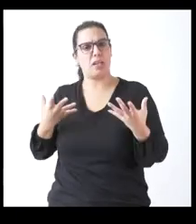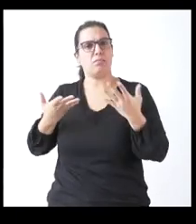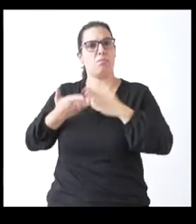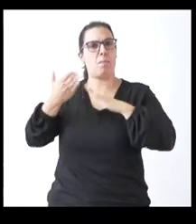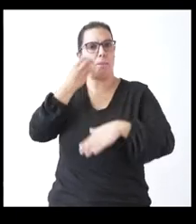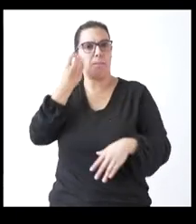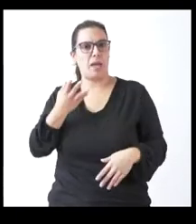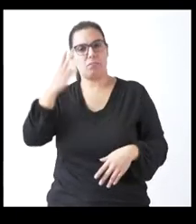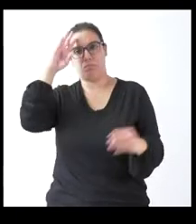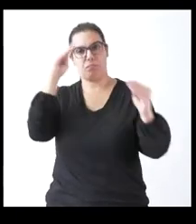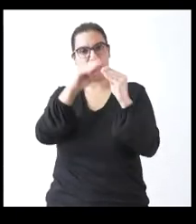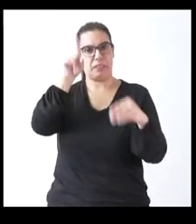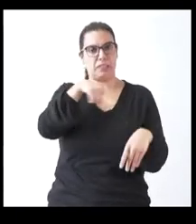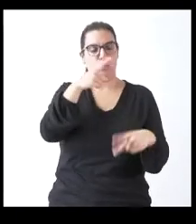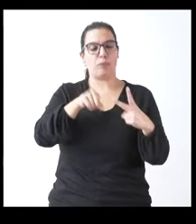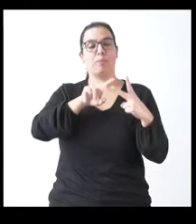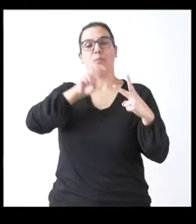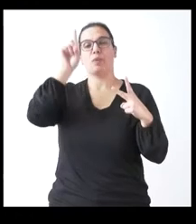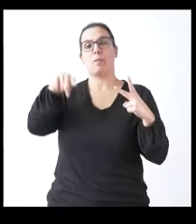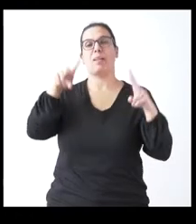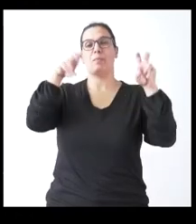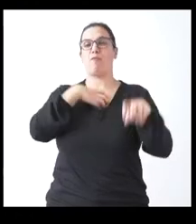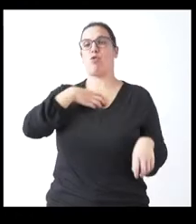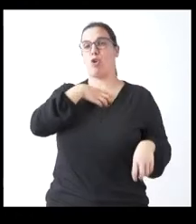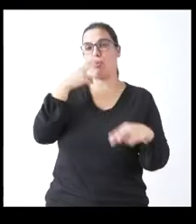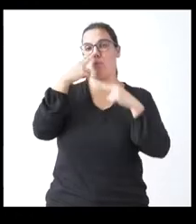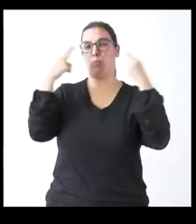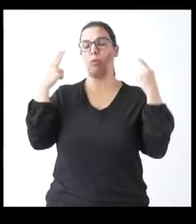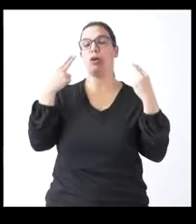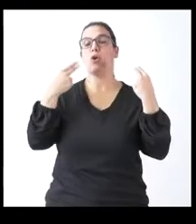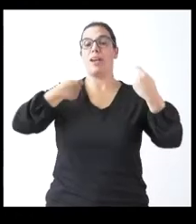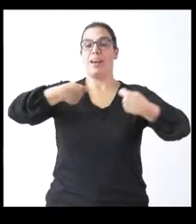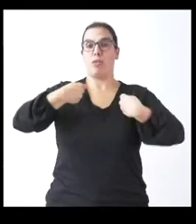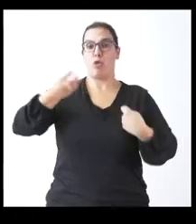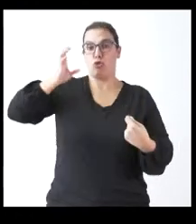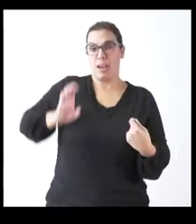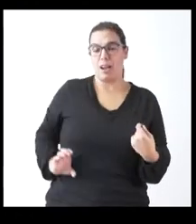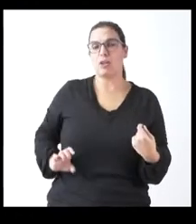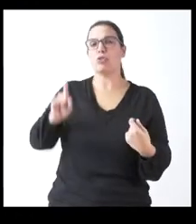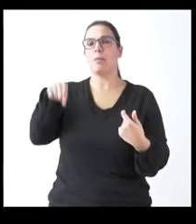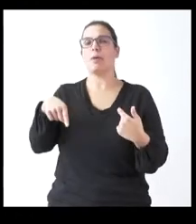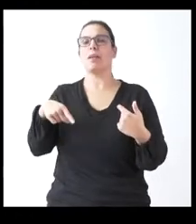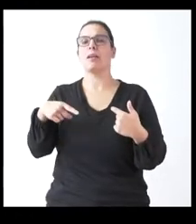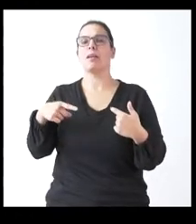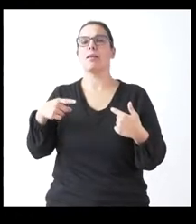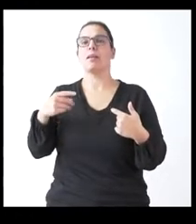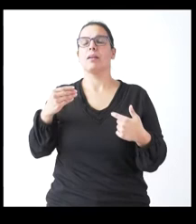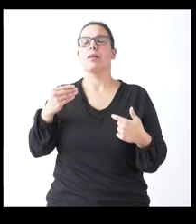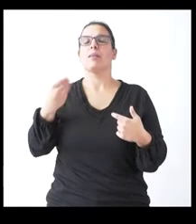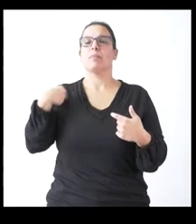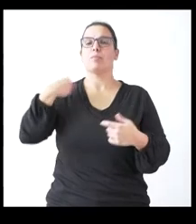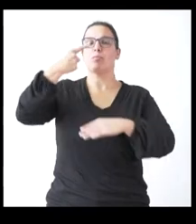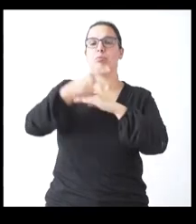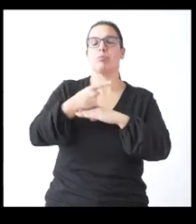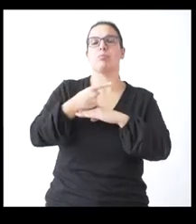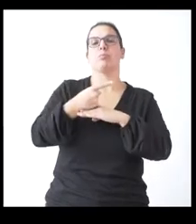tema de los empleados públicos se ha introducido en la negociación de los salarios la implantación de las 35 horas como